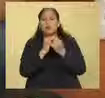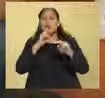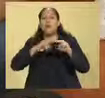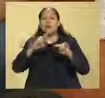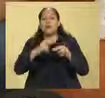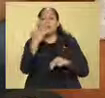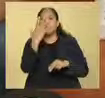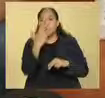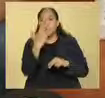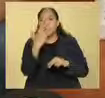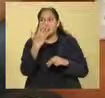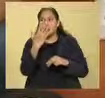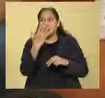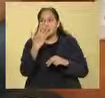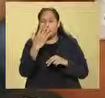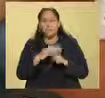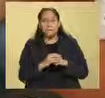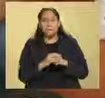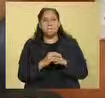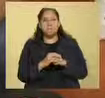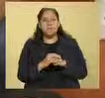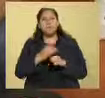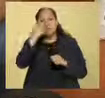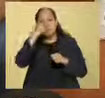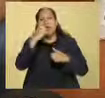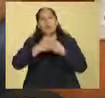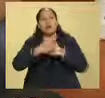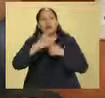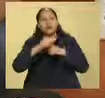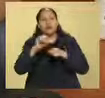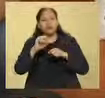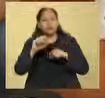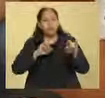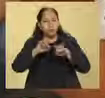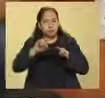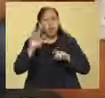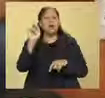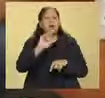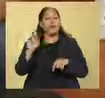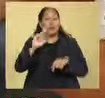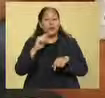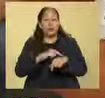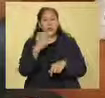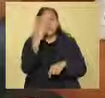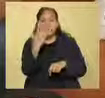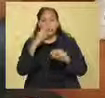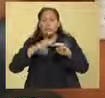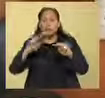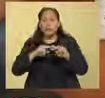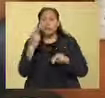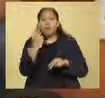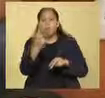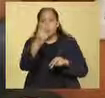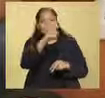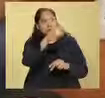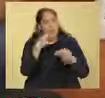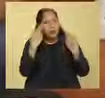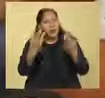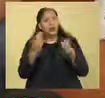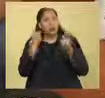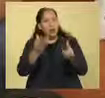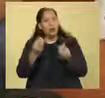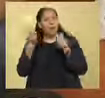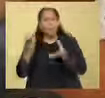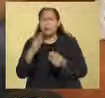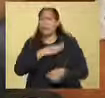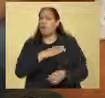incapaces doble y unas pases para la carrera el domingo es cinco pases dobles mire todo lo que estaba claro que